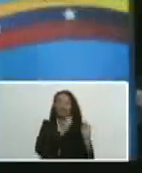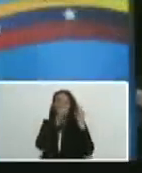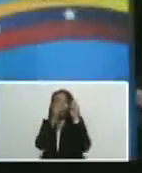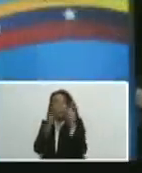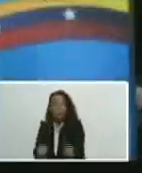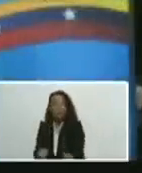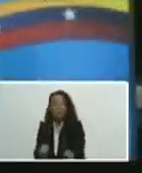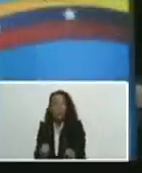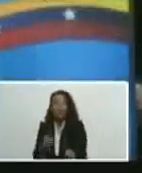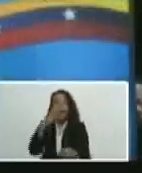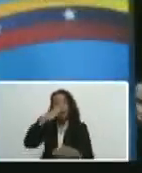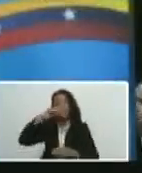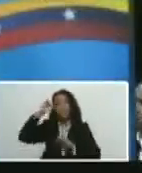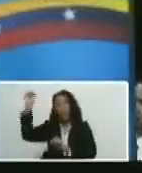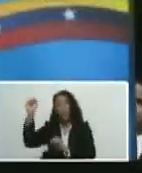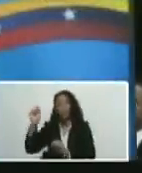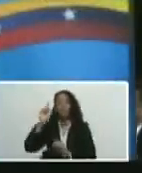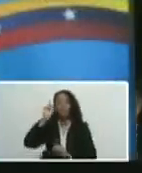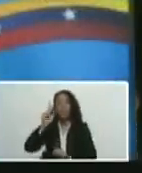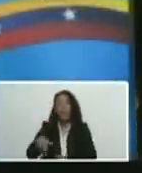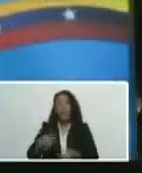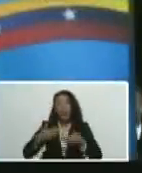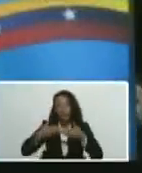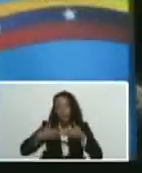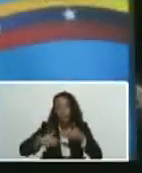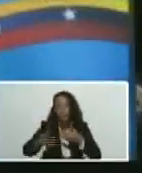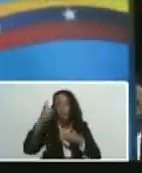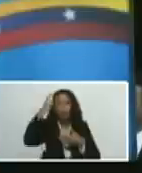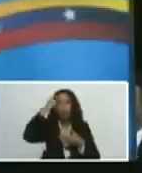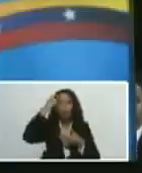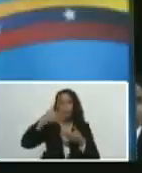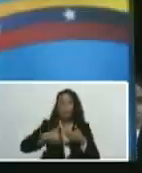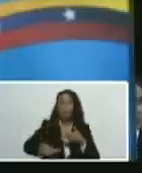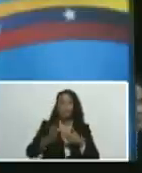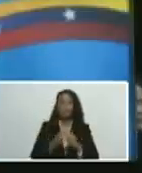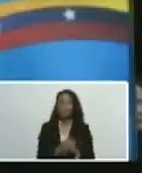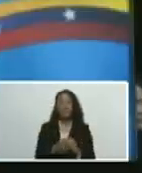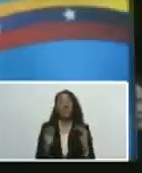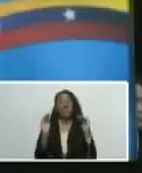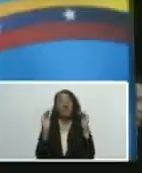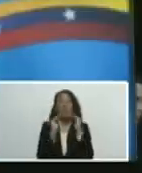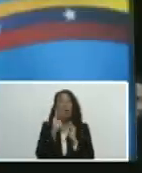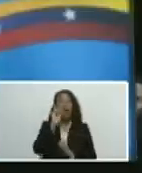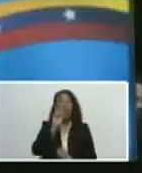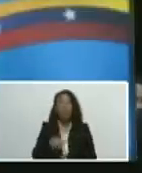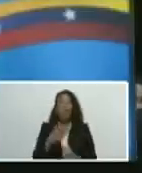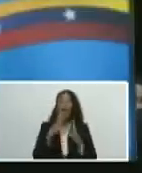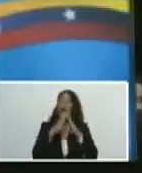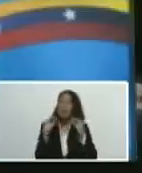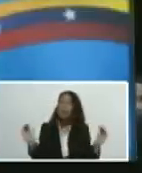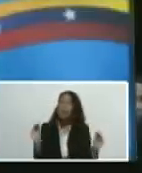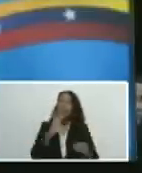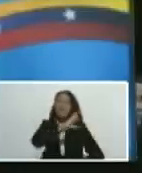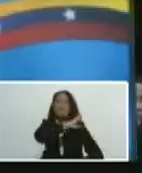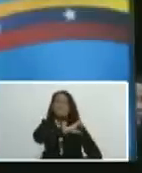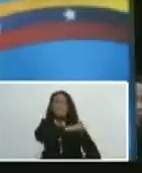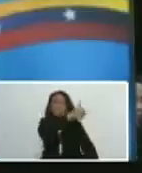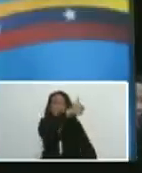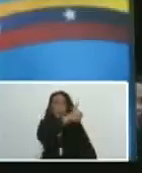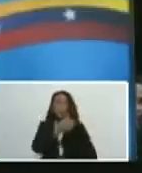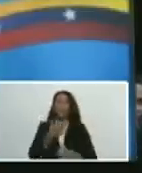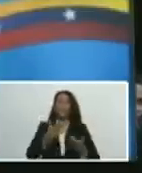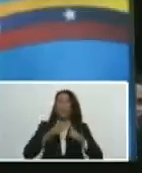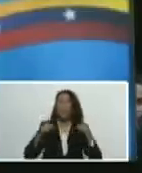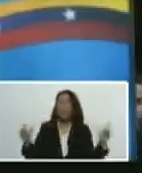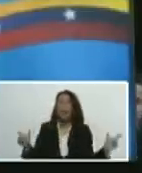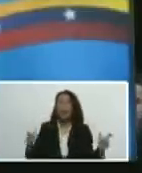que les ha encomendado la patria a partir del día de hoy. De igual forma, a todos los señores mayores